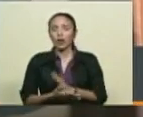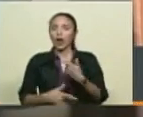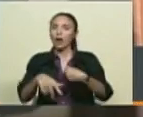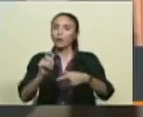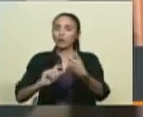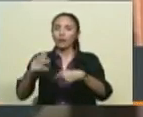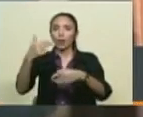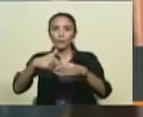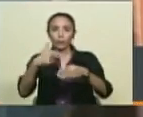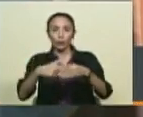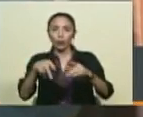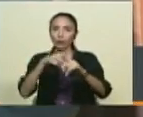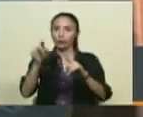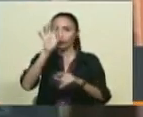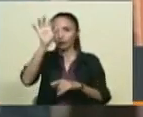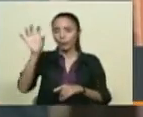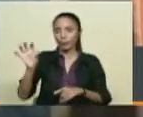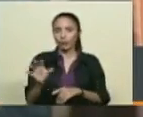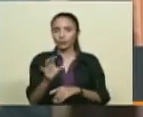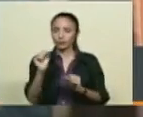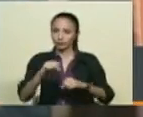nuestra diplomacia bolivariana.